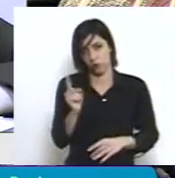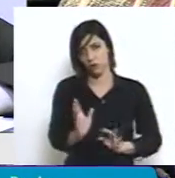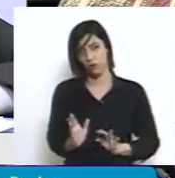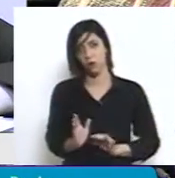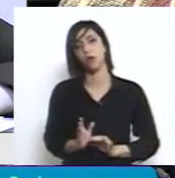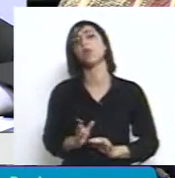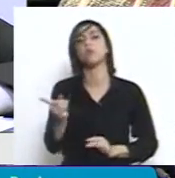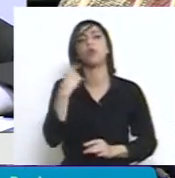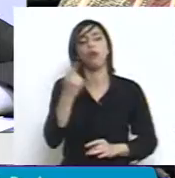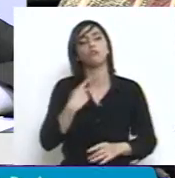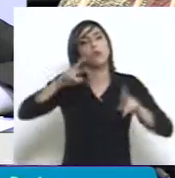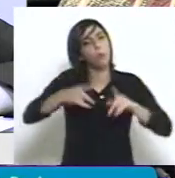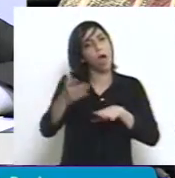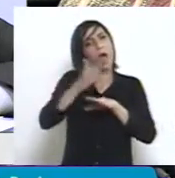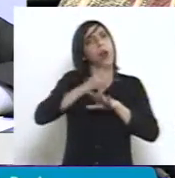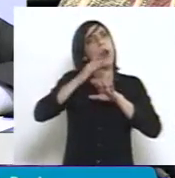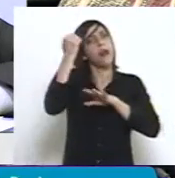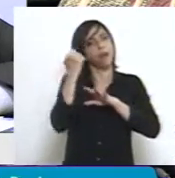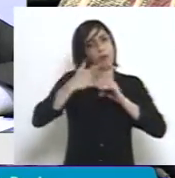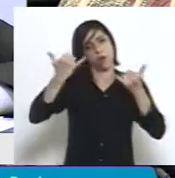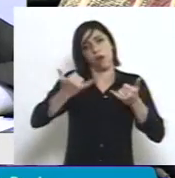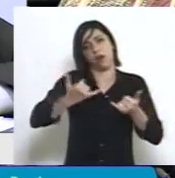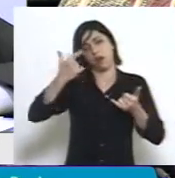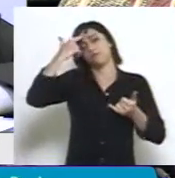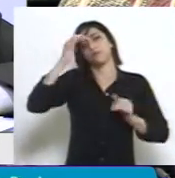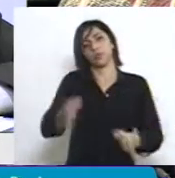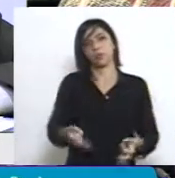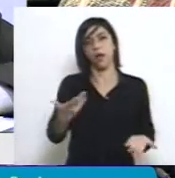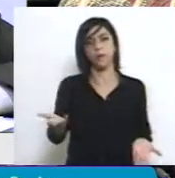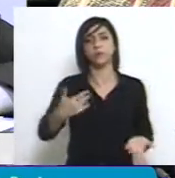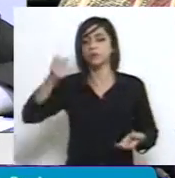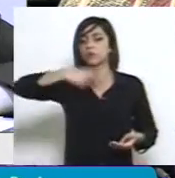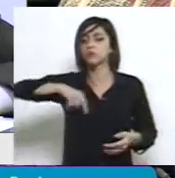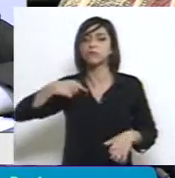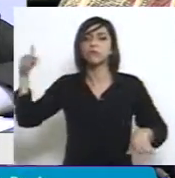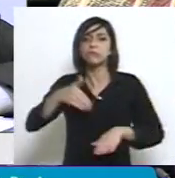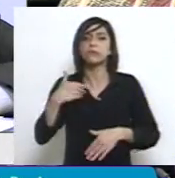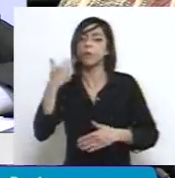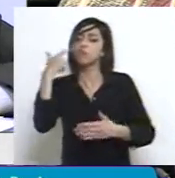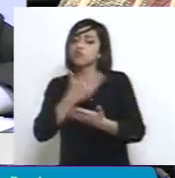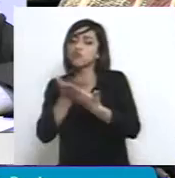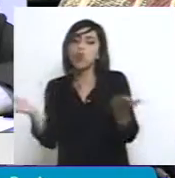previsibilidad fiscal de la Argentina. Justamente, mientras aquí la oposición